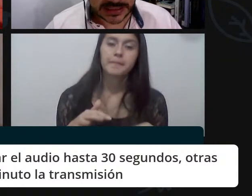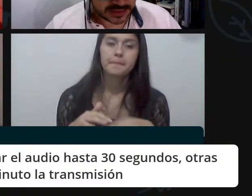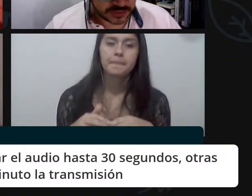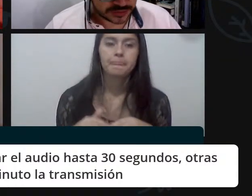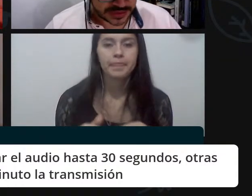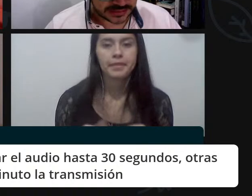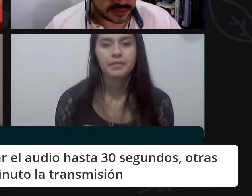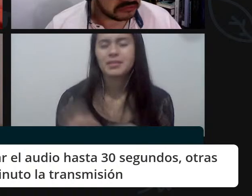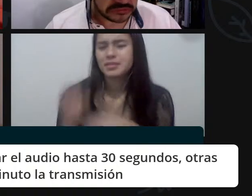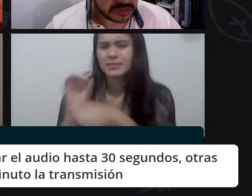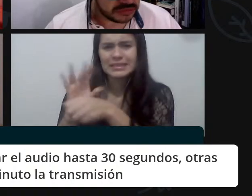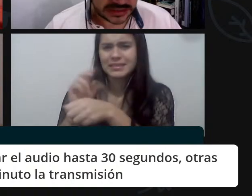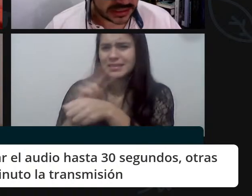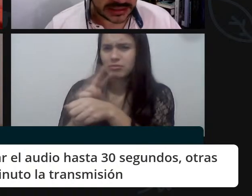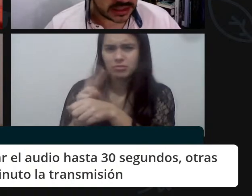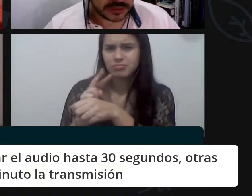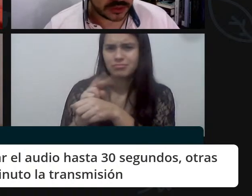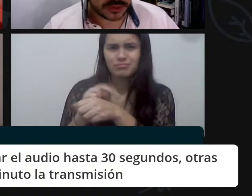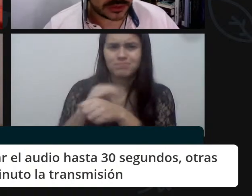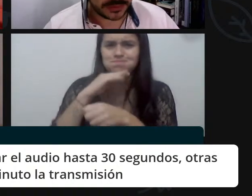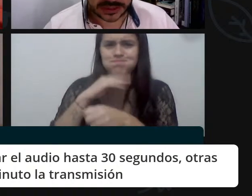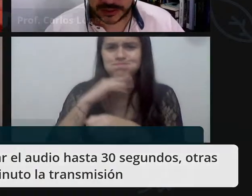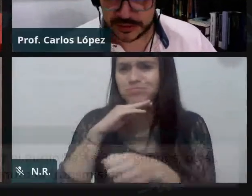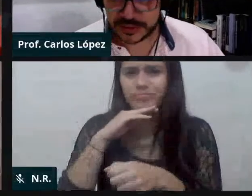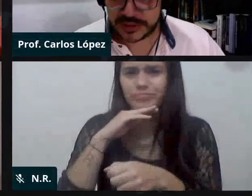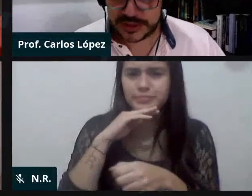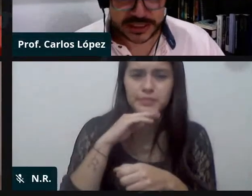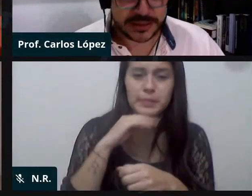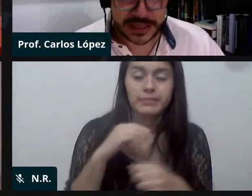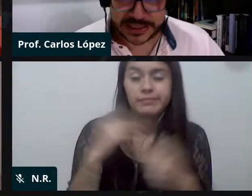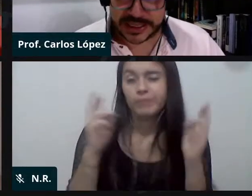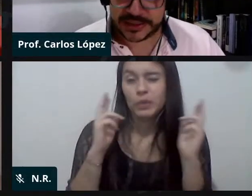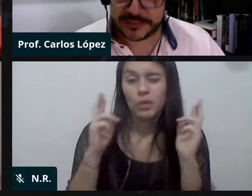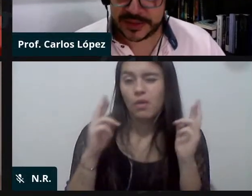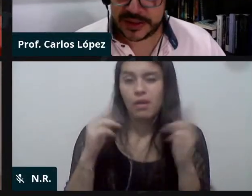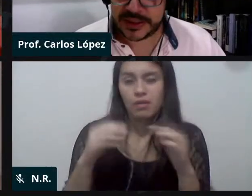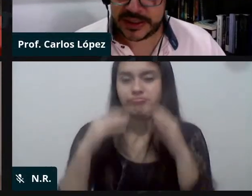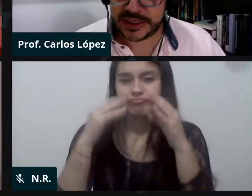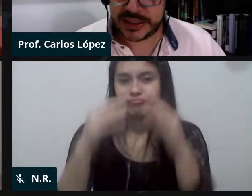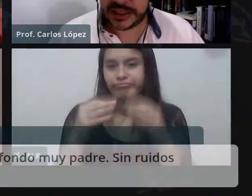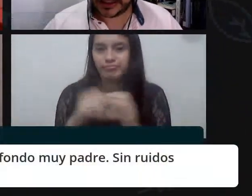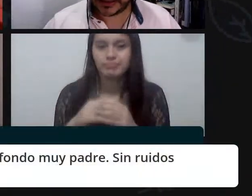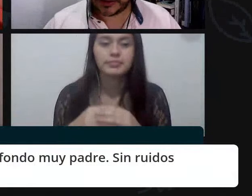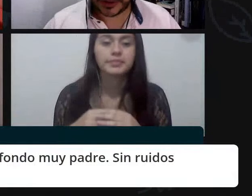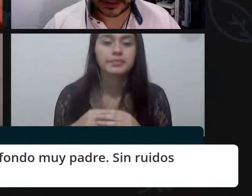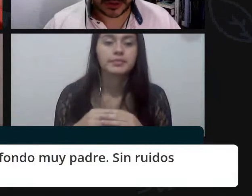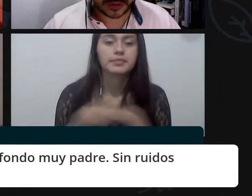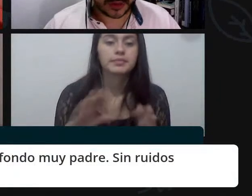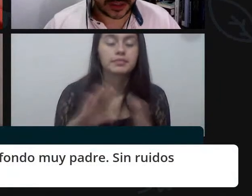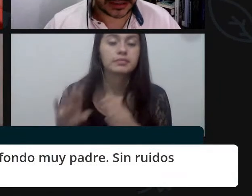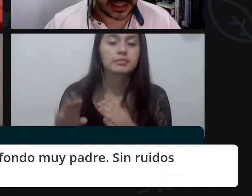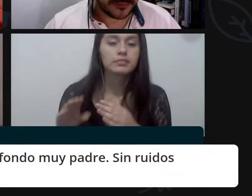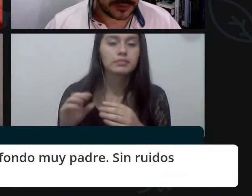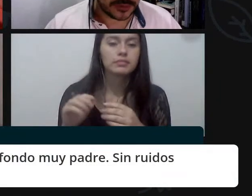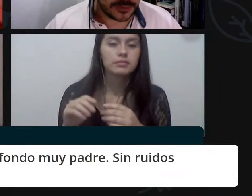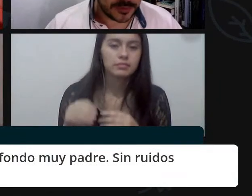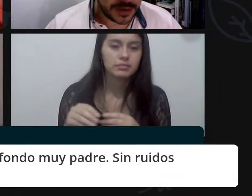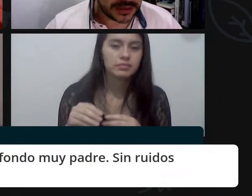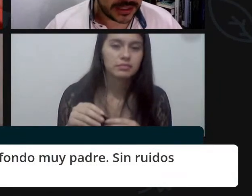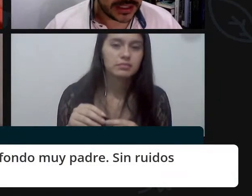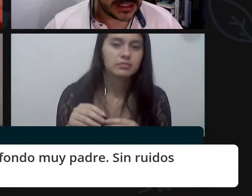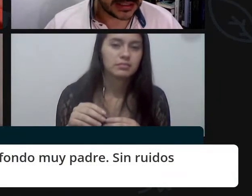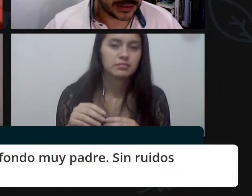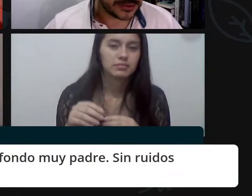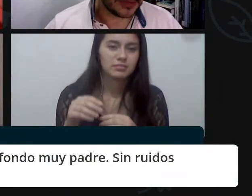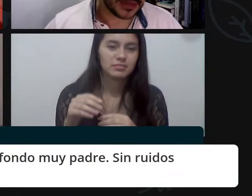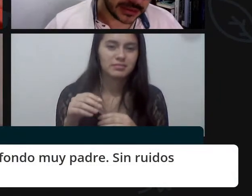de 15 segundos máximo, más de 15 segundos no nos ha pasado, Arley. Con razón, Jorge tenía el fondo muy